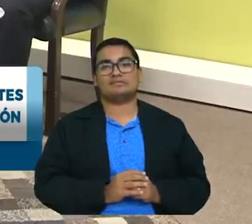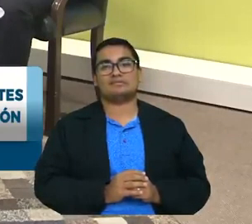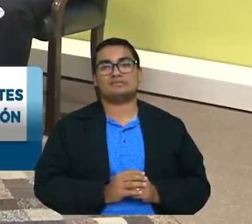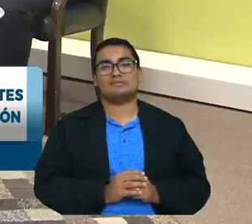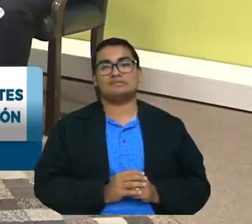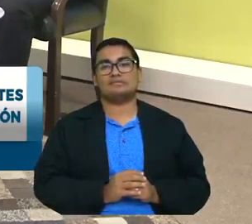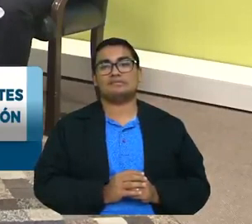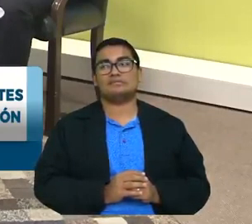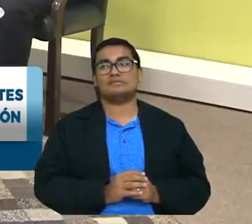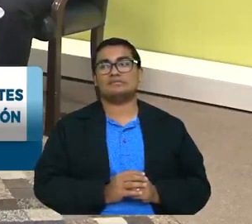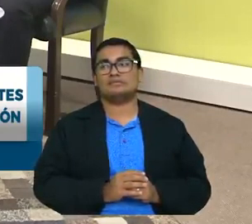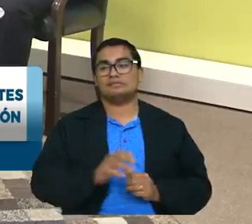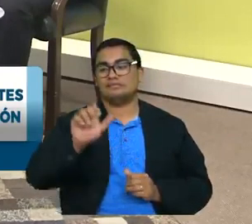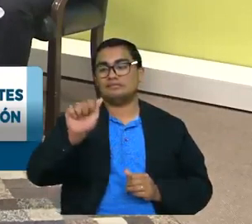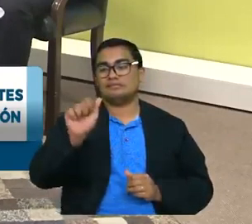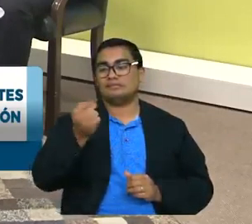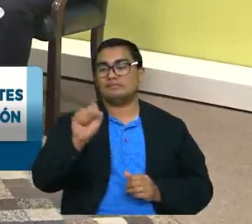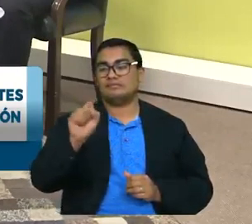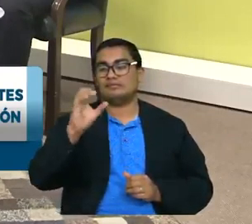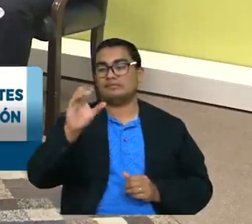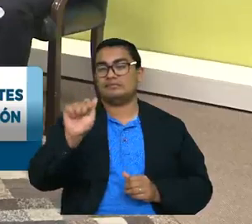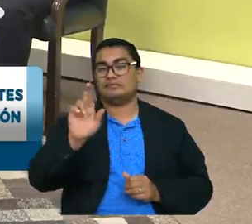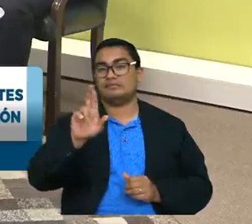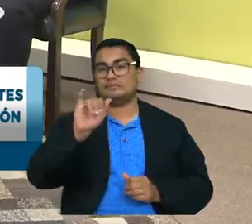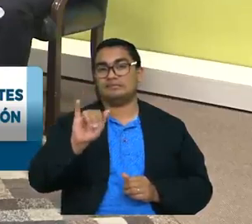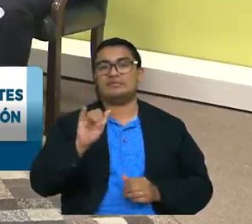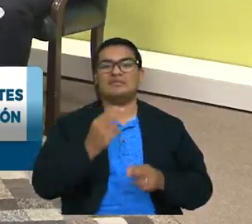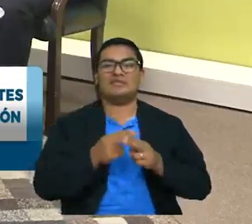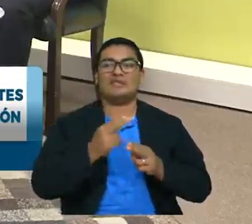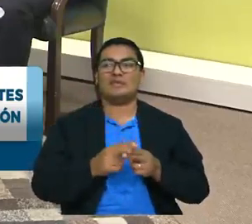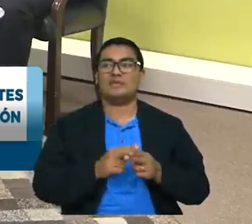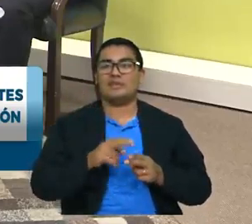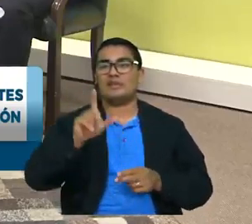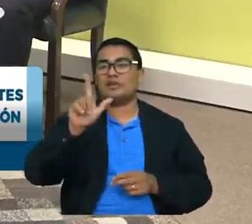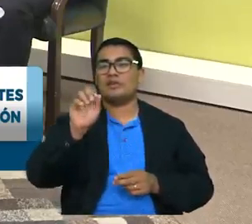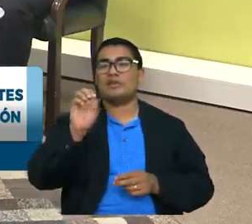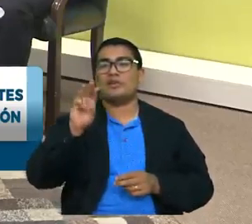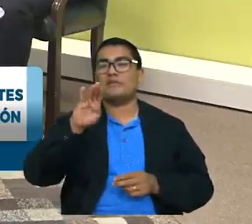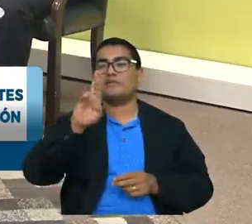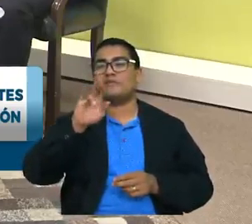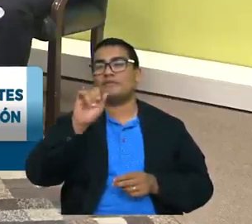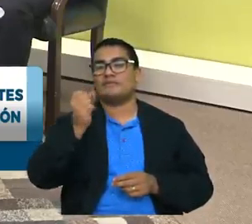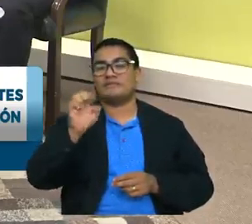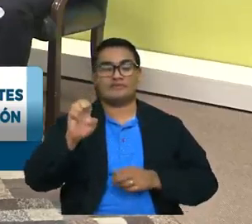exactamente, son los áscaris, que las personas le dicen las lombrices. Las lombrices son áscaris.